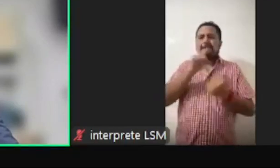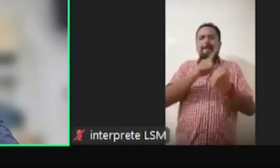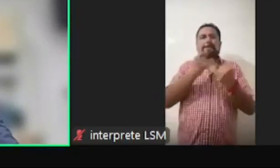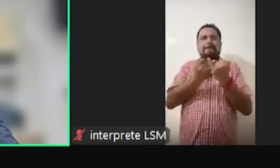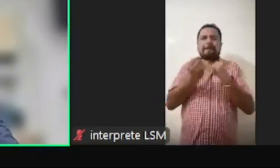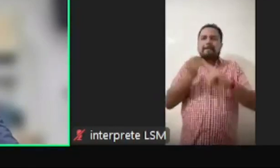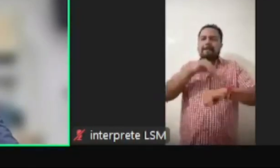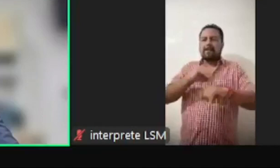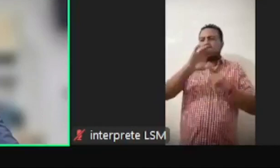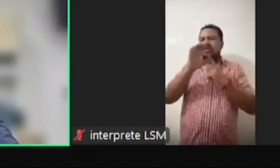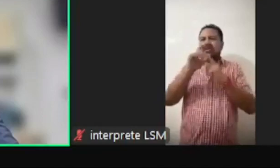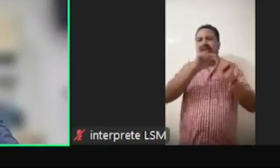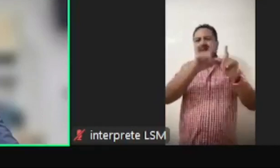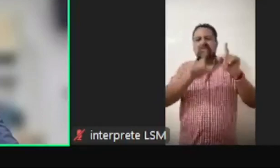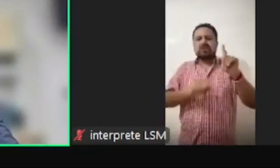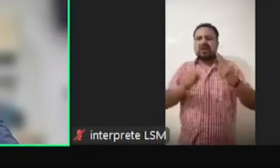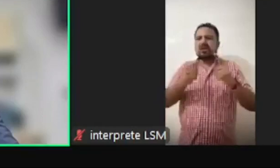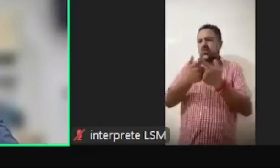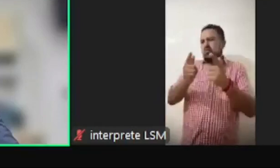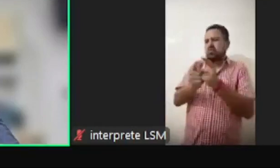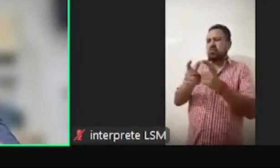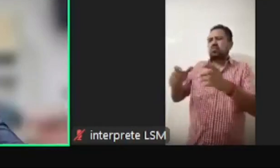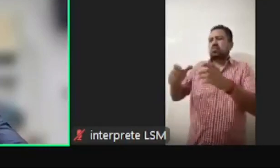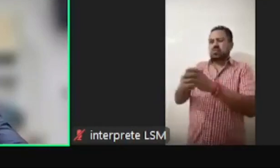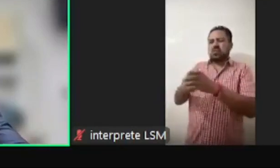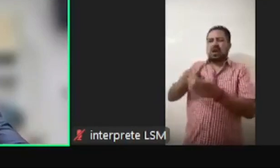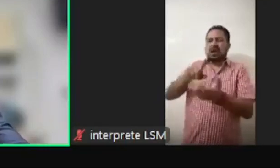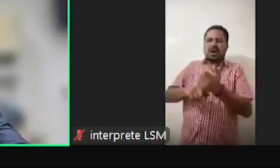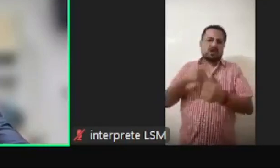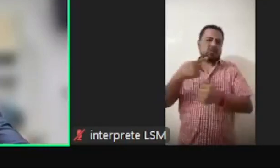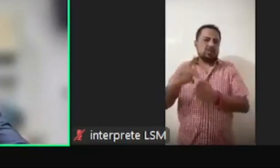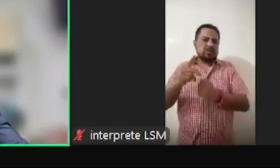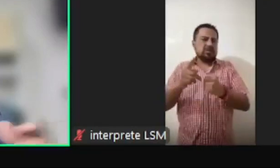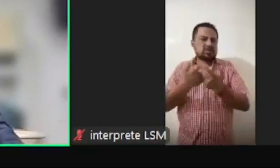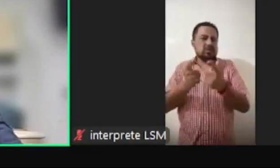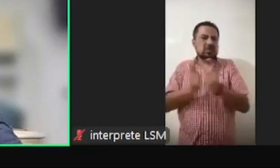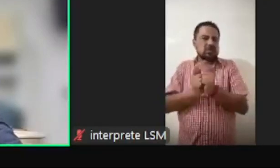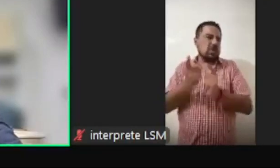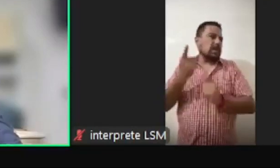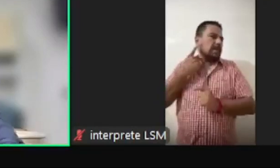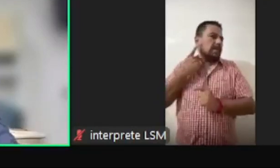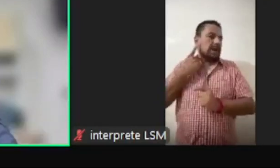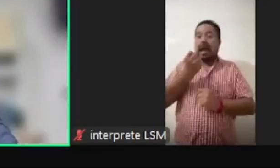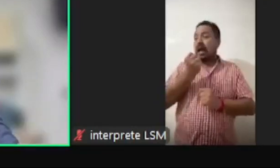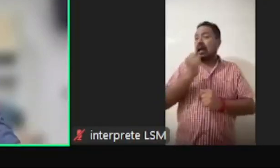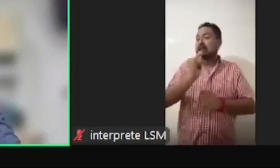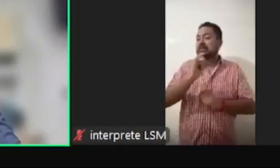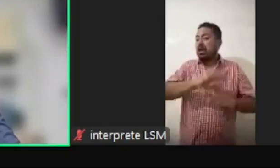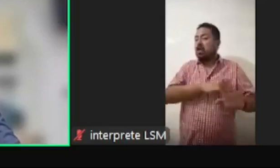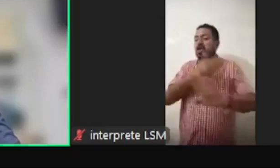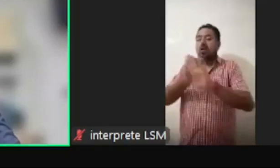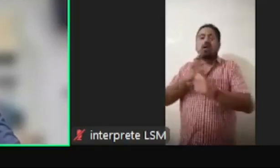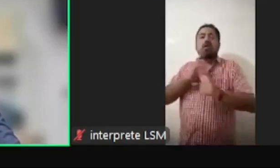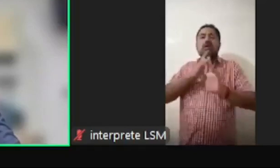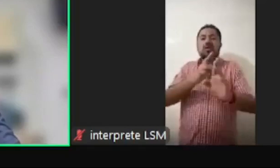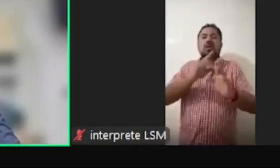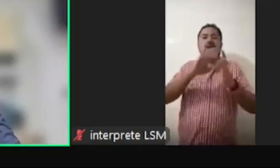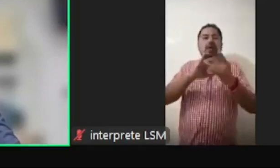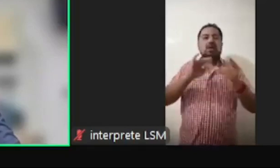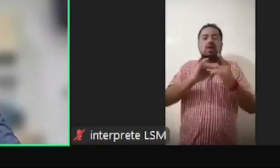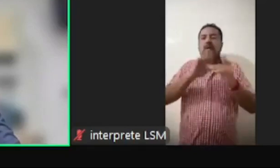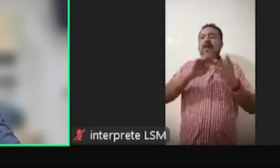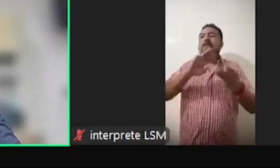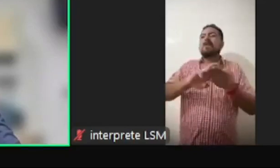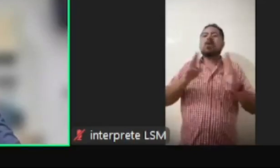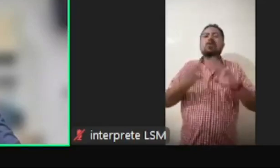Nacional de Justicia Intrapartidaria de ese partido. Así, contra dicha resolución exponen sus motivos de agravio, los cuales